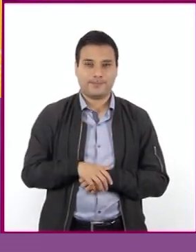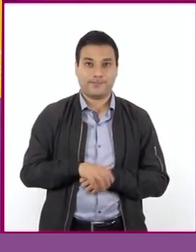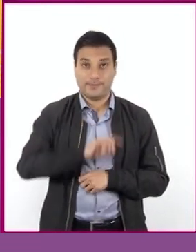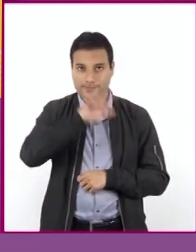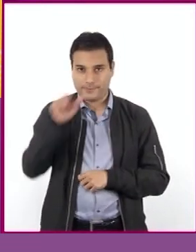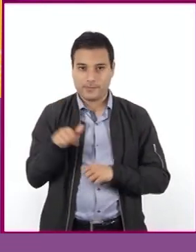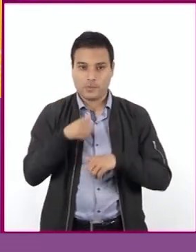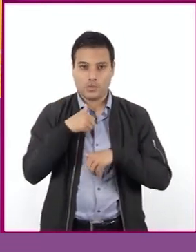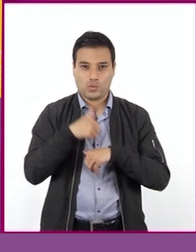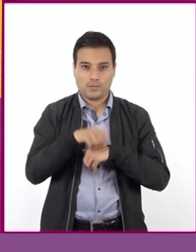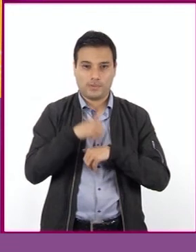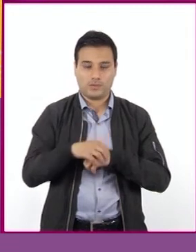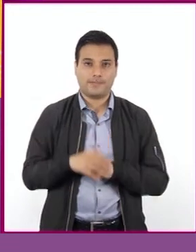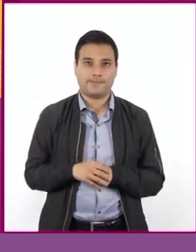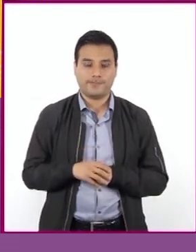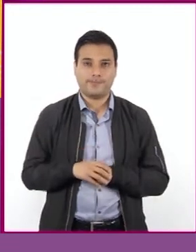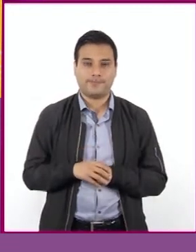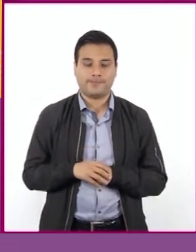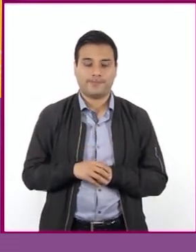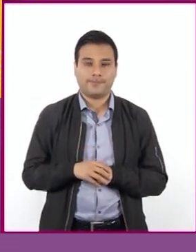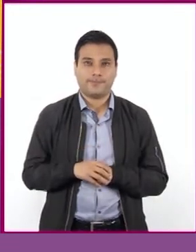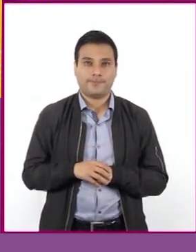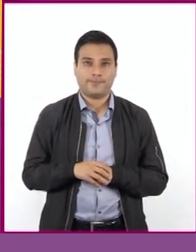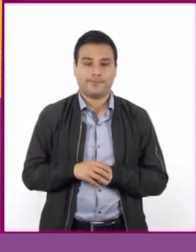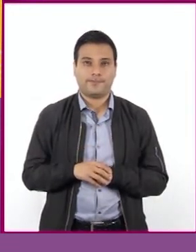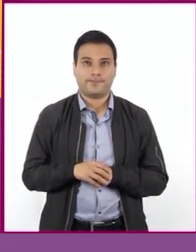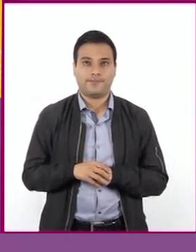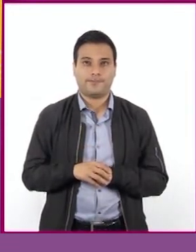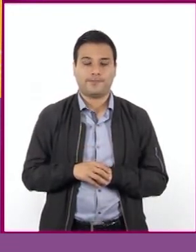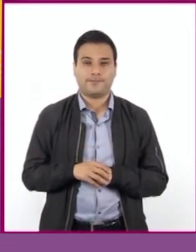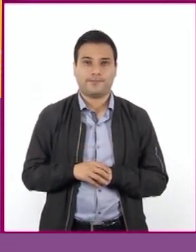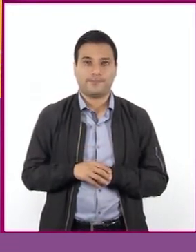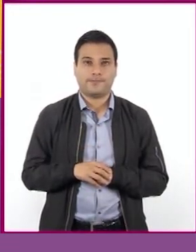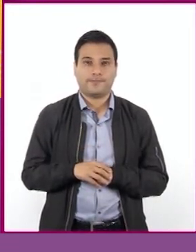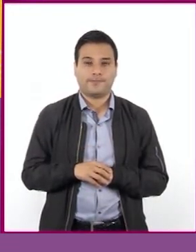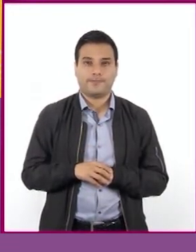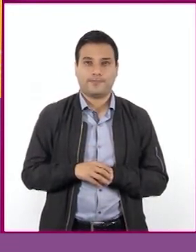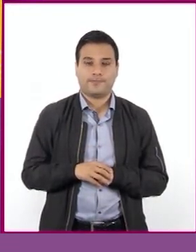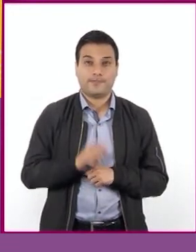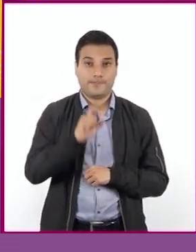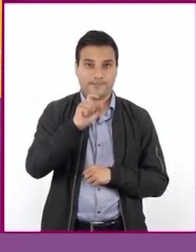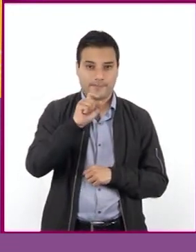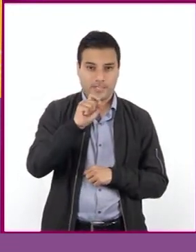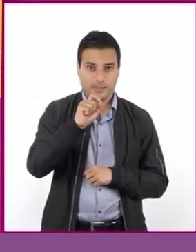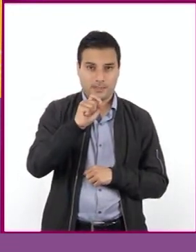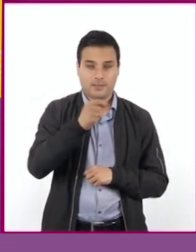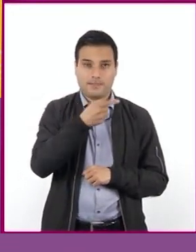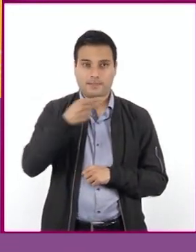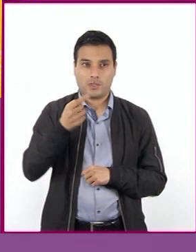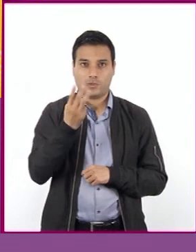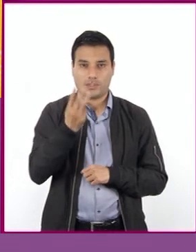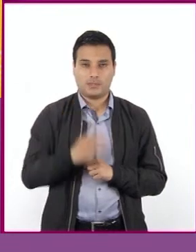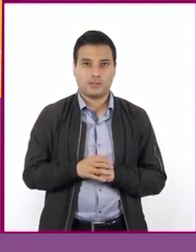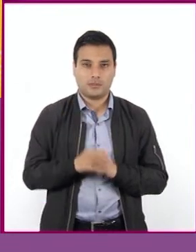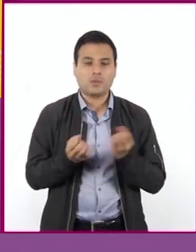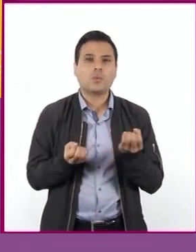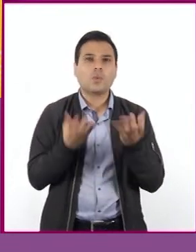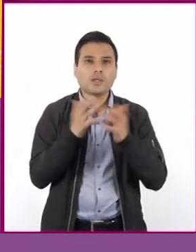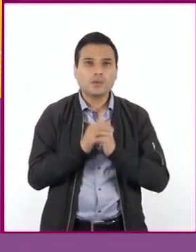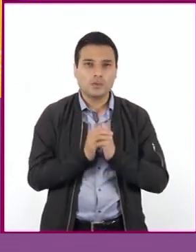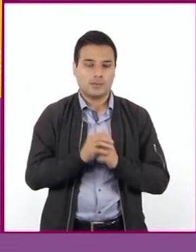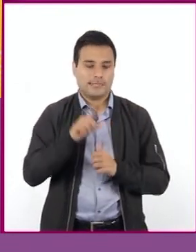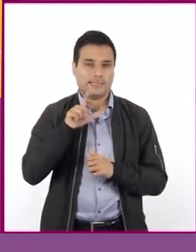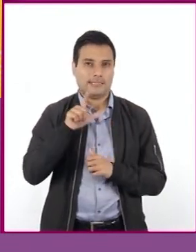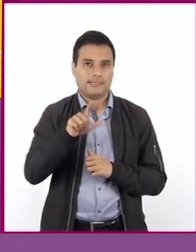términos independientes o numéricos del segundo miembro de la igualdad. 20 menos 3 igual a